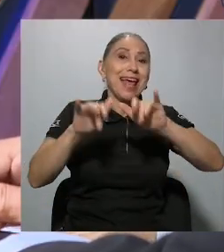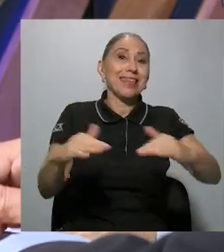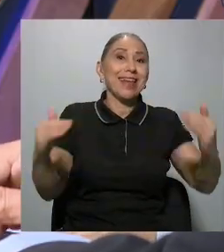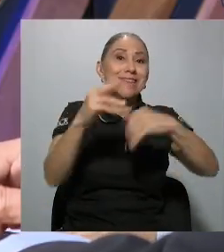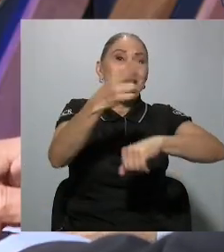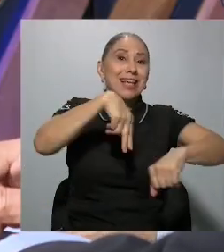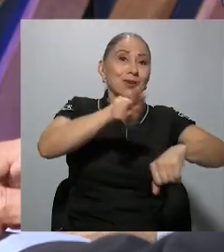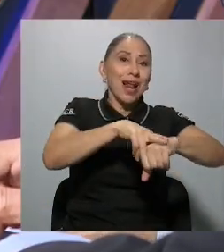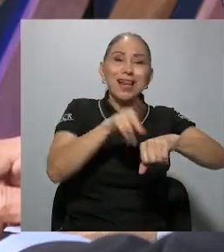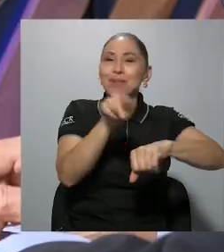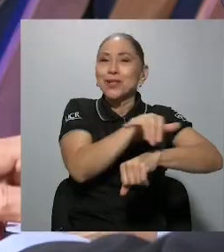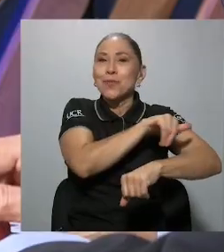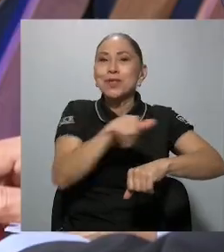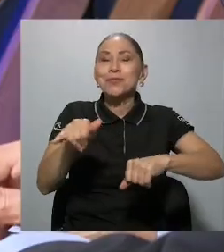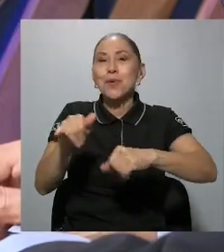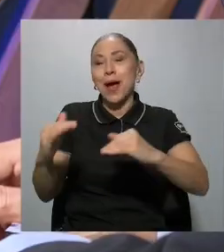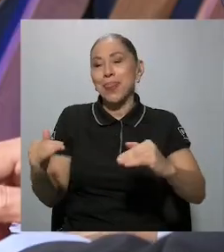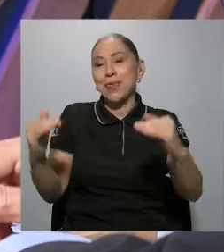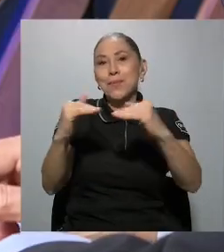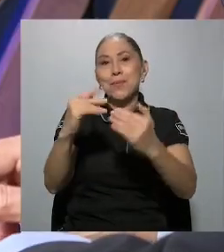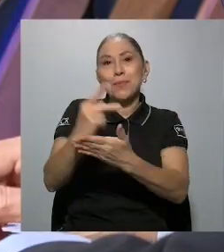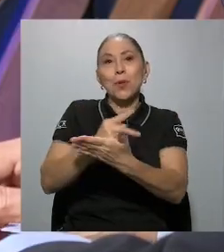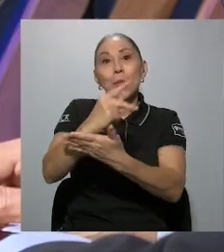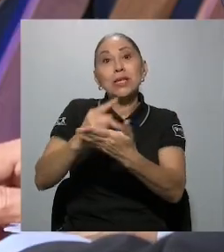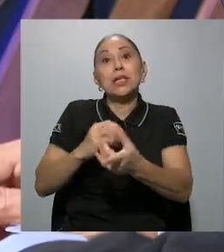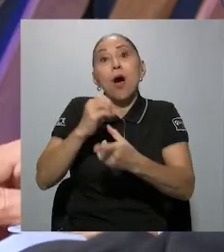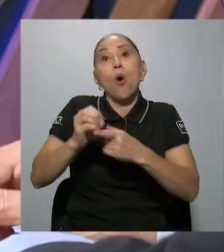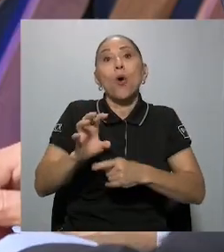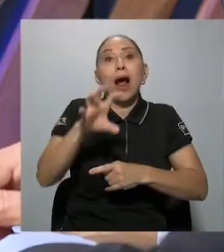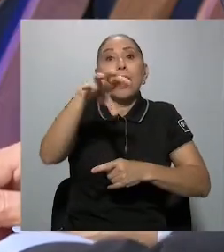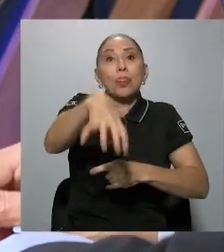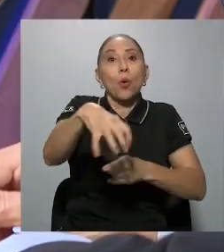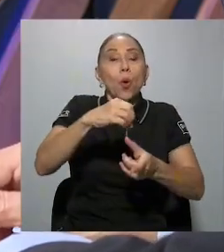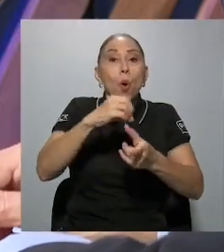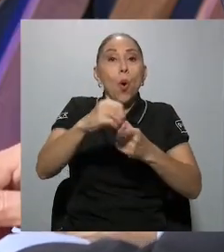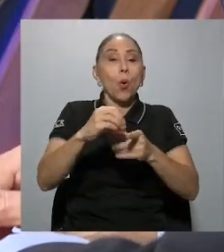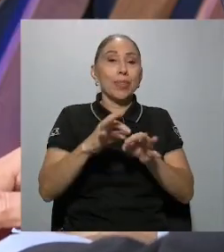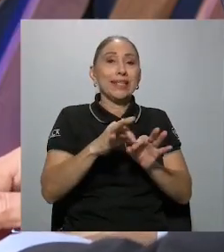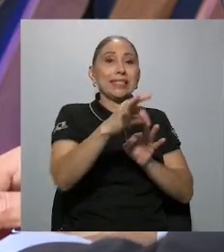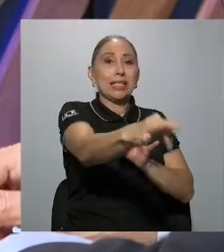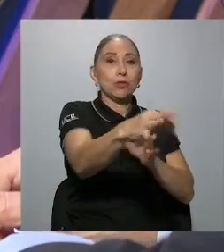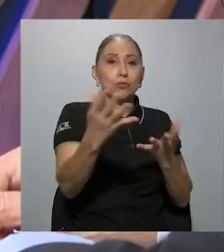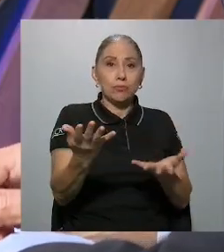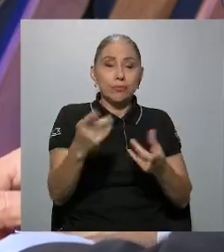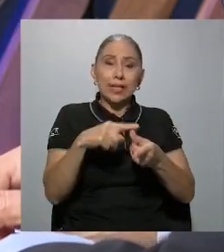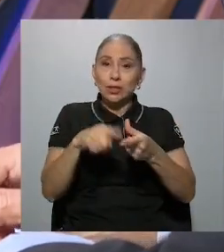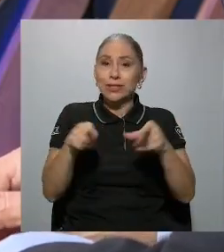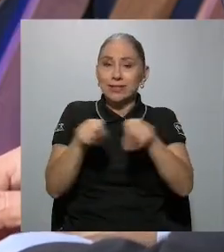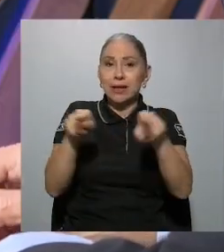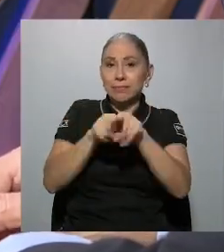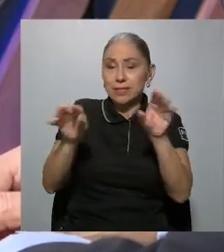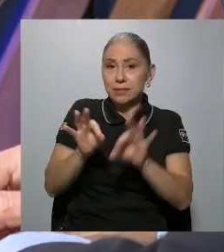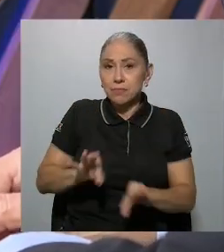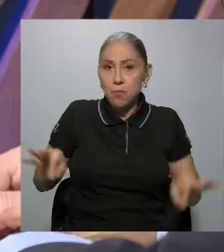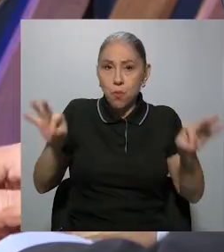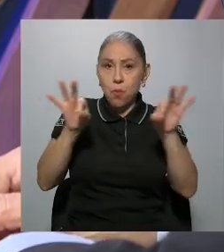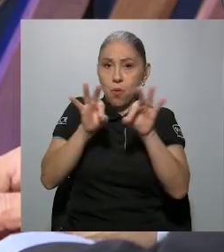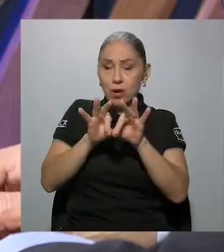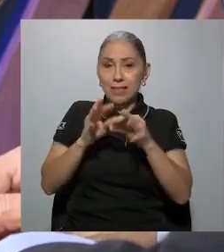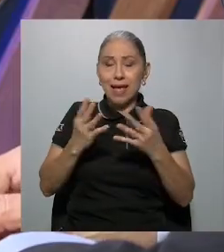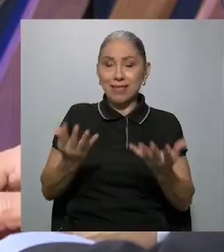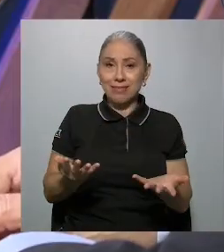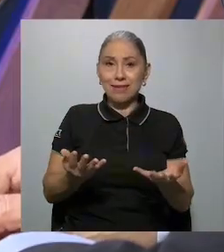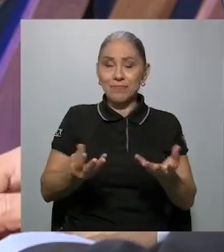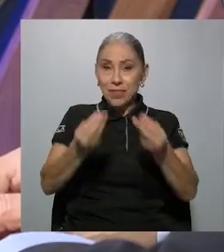nivel nacional que tenerla a nivel de provincia o a nivel de cantón o incluso a nivel de distrito. Entonces también